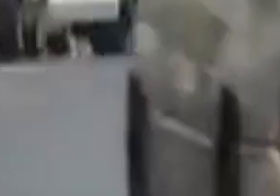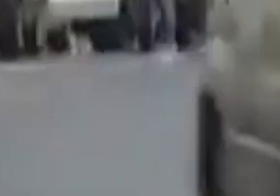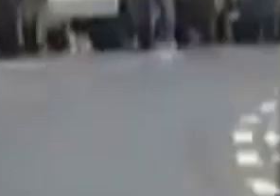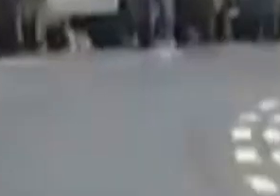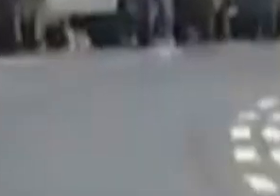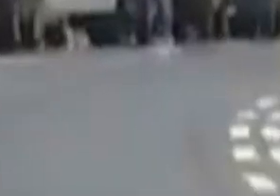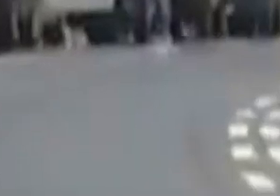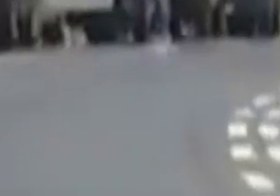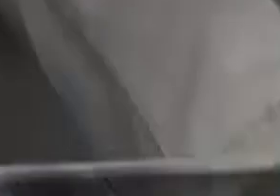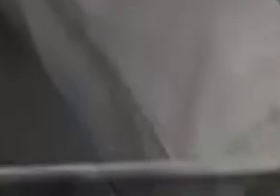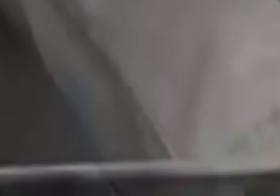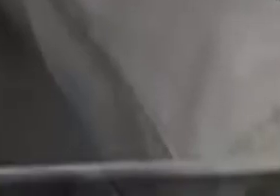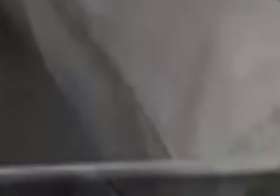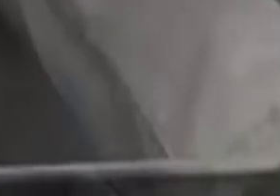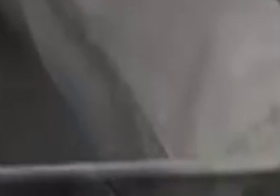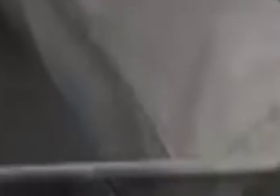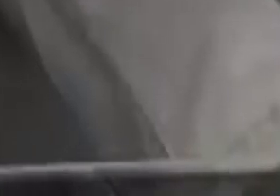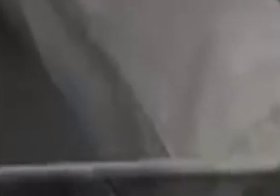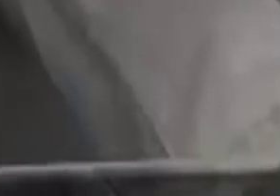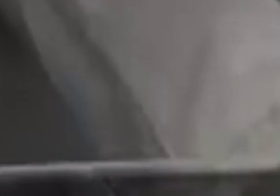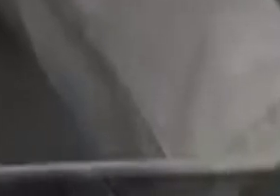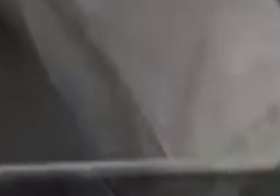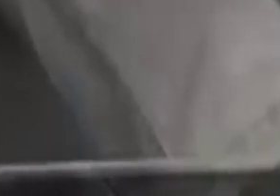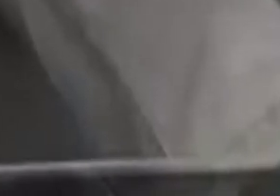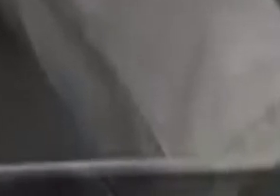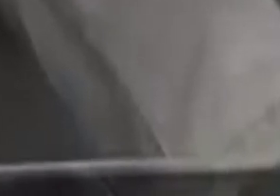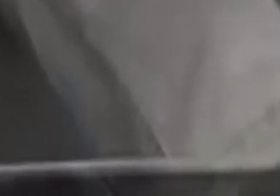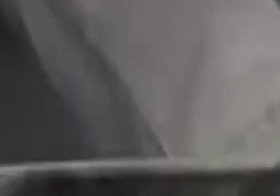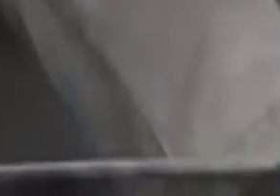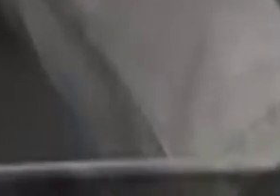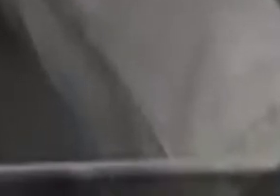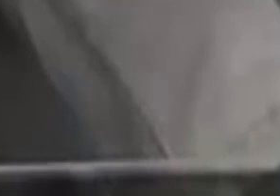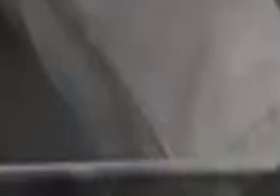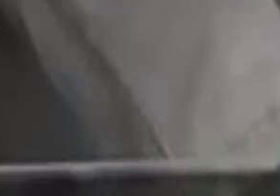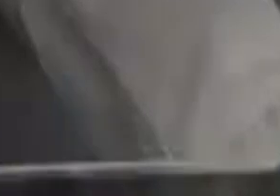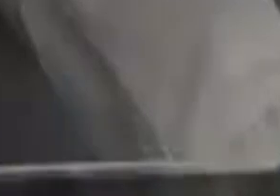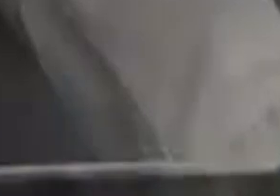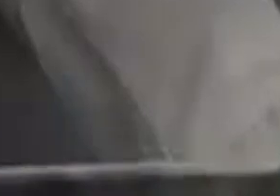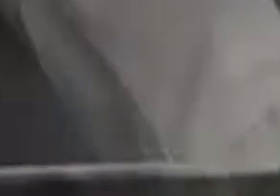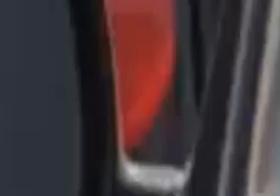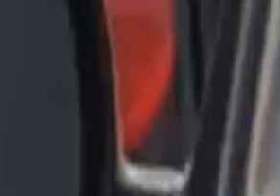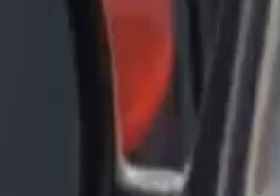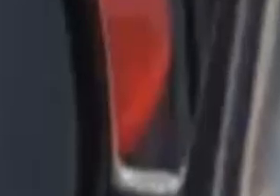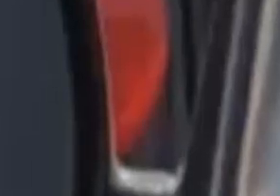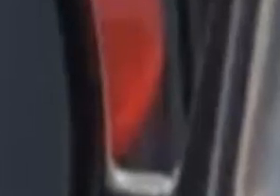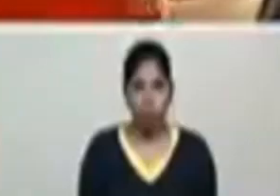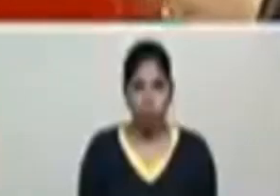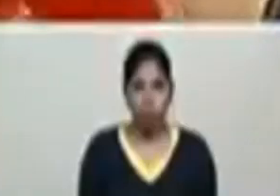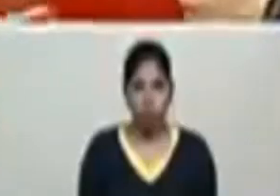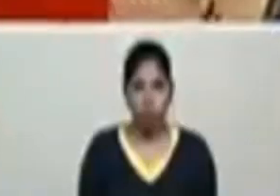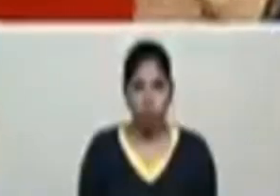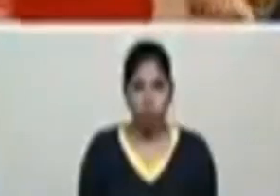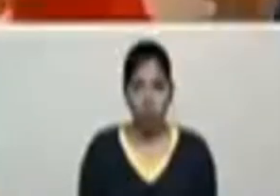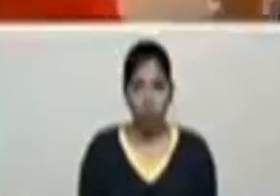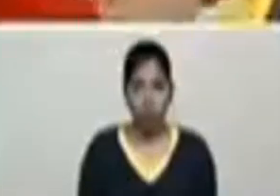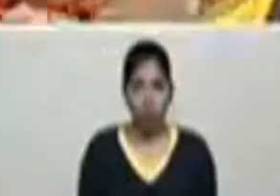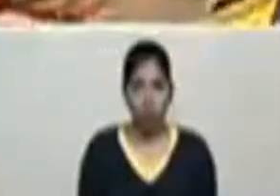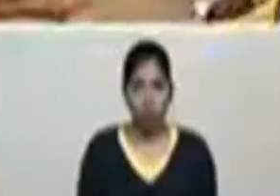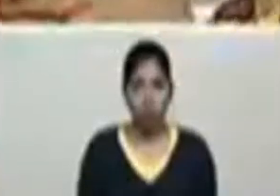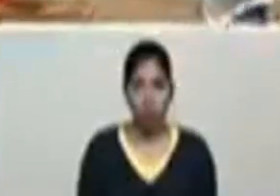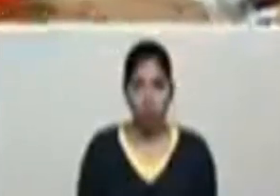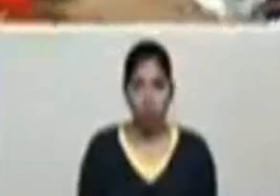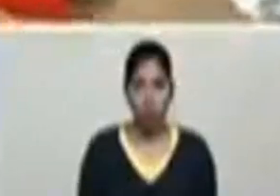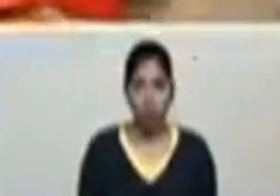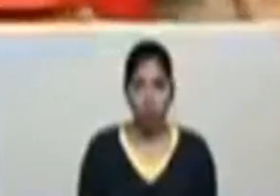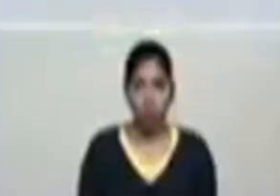administración del señor Nicolás Maduro el cual trata de callar y silenciar a todos los medios de comunicación así como lo escuchan mis amigos repetimos esta historia se repite